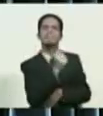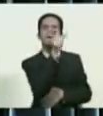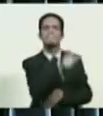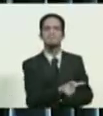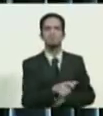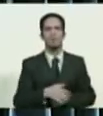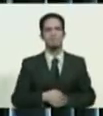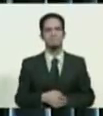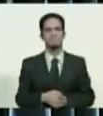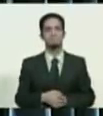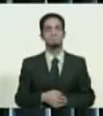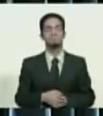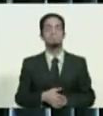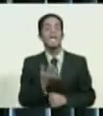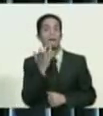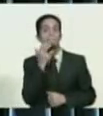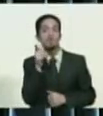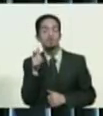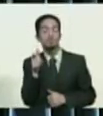Pensó el señor Julio Borges,